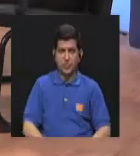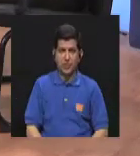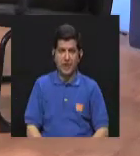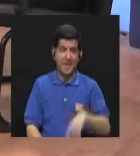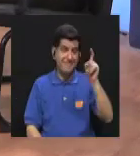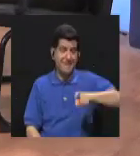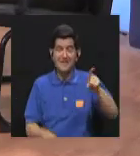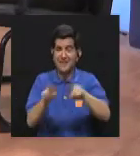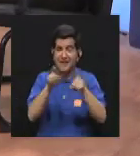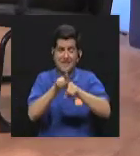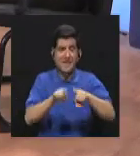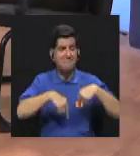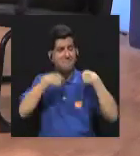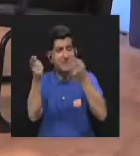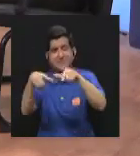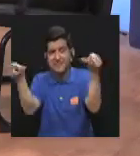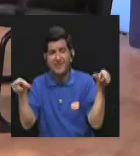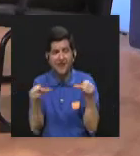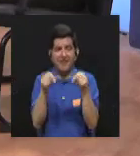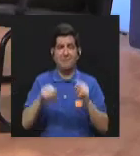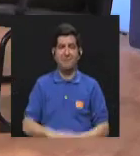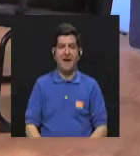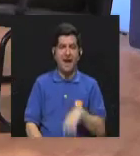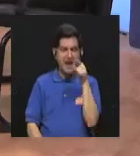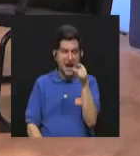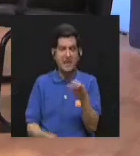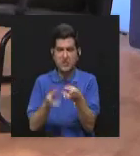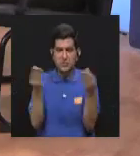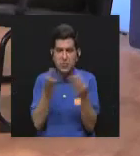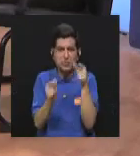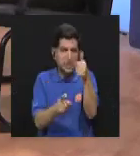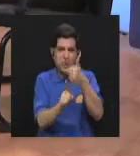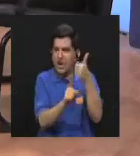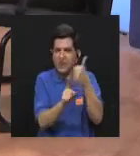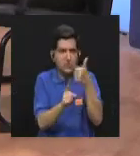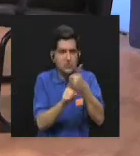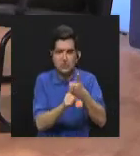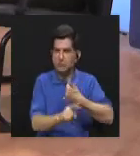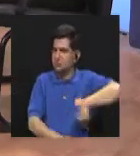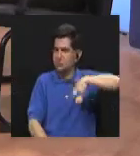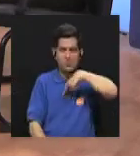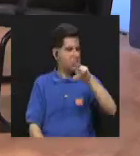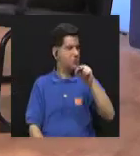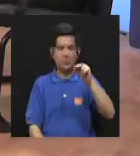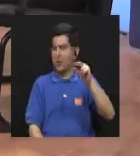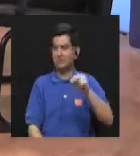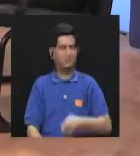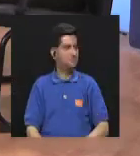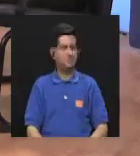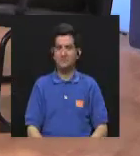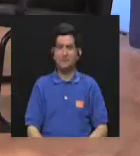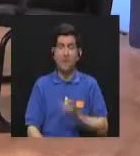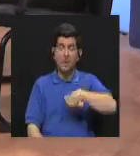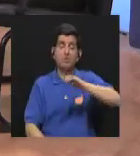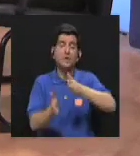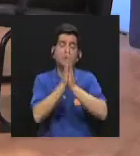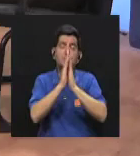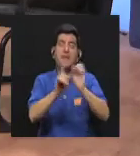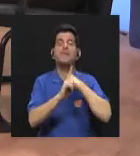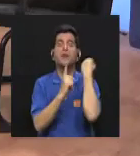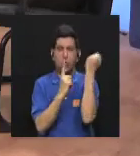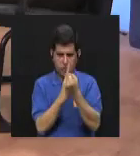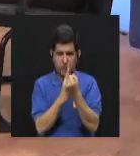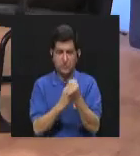había que trasladarlos al lugar. Claro. Eso lo generaron ellos. No, eso no lo hicimos nosotros. Okay. Nosotros pedimos condiciones,